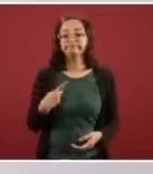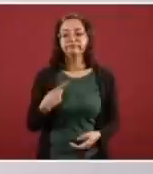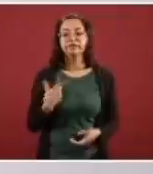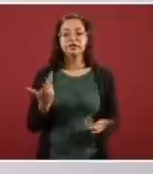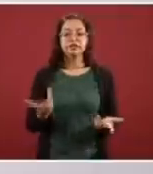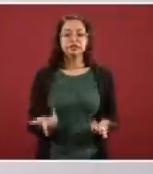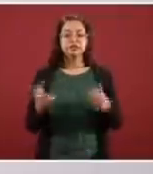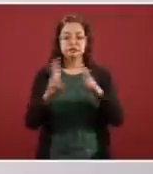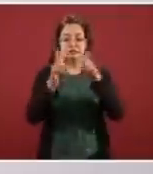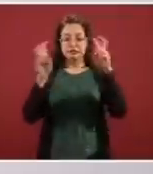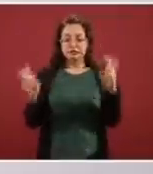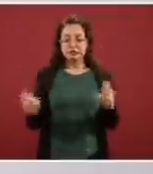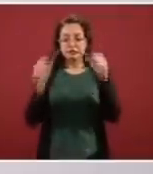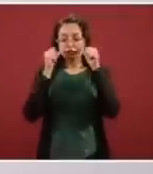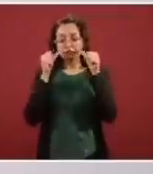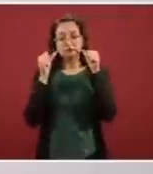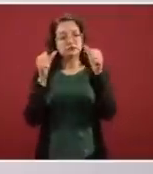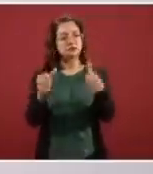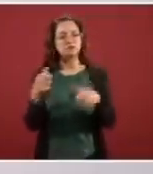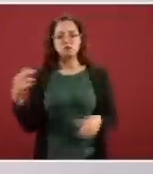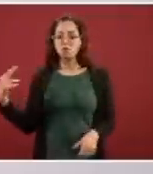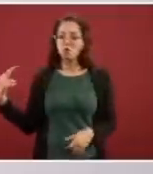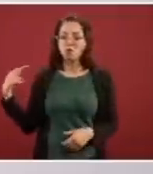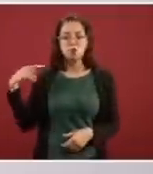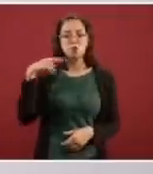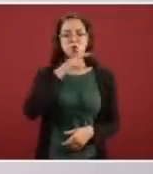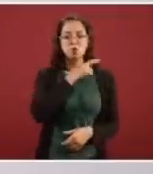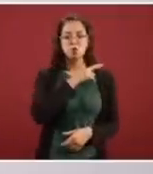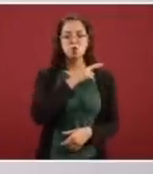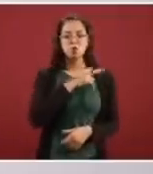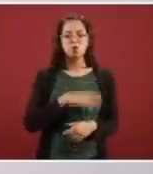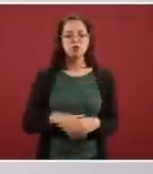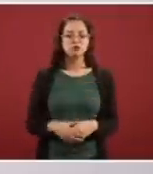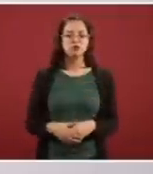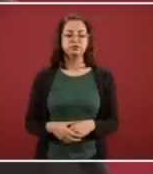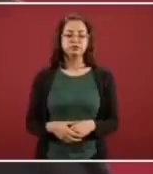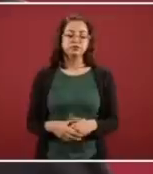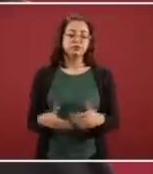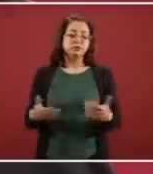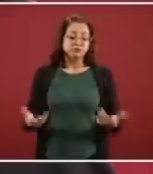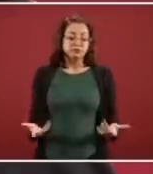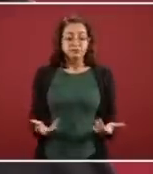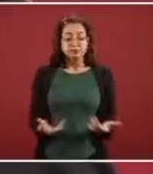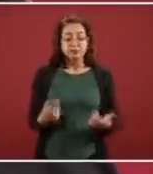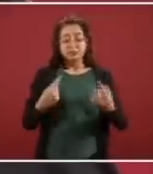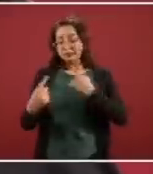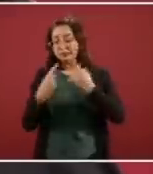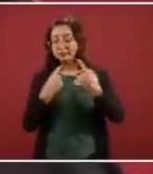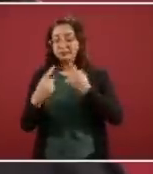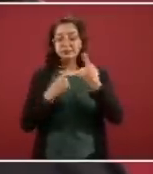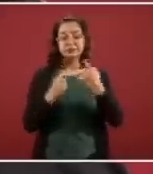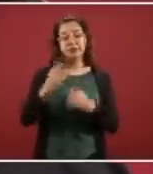atender este asunto lo más pronto posible y llegar a un acuerdo